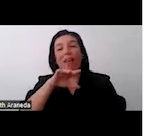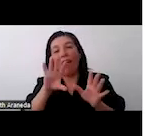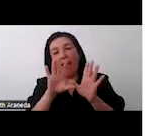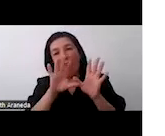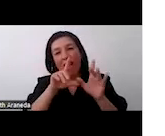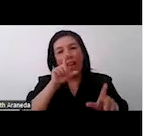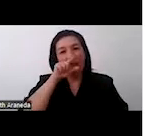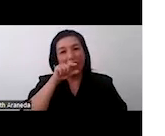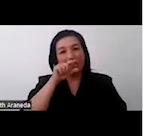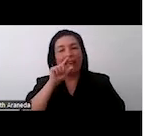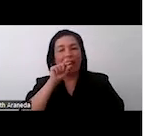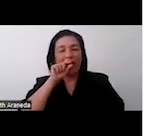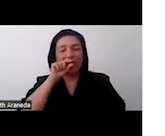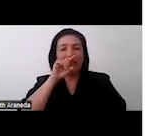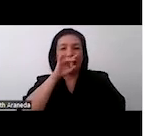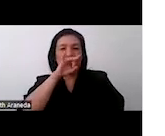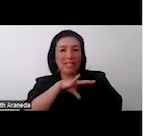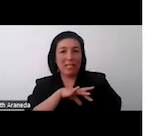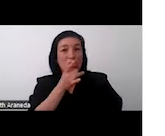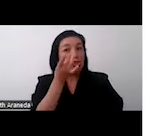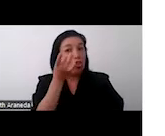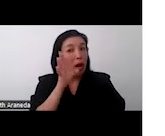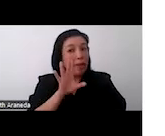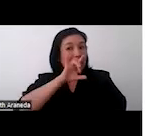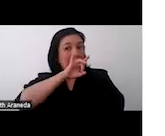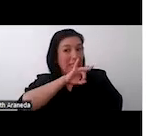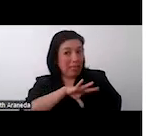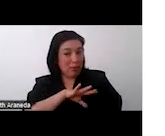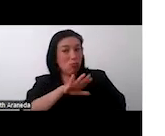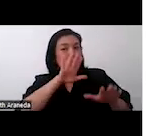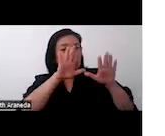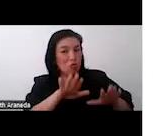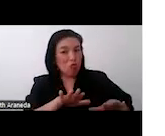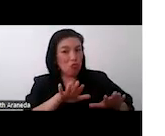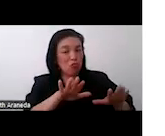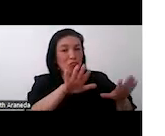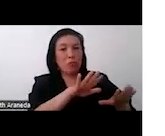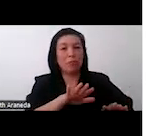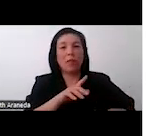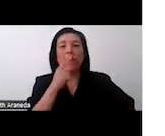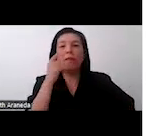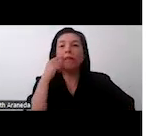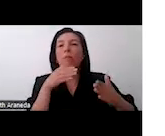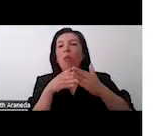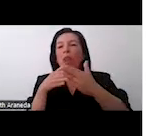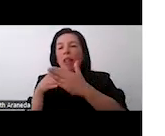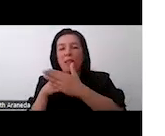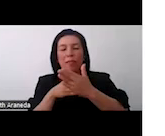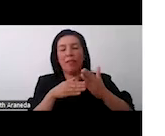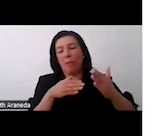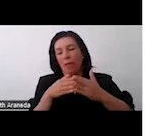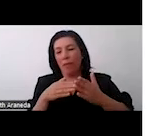las que están solamente en nuestro territorio nacional, mm, contando sus límites políticos, ¿cierto?